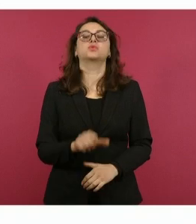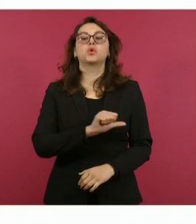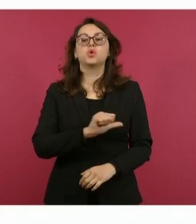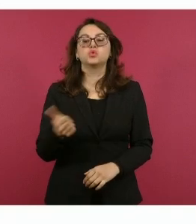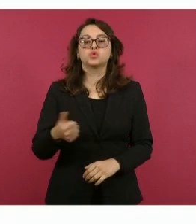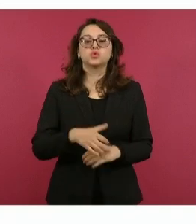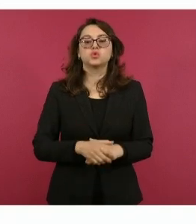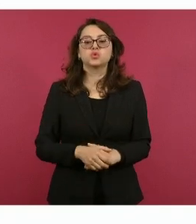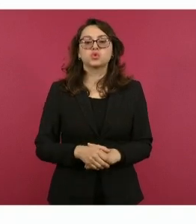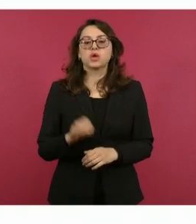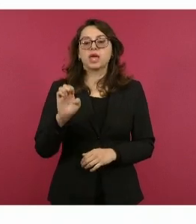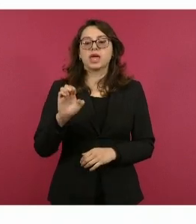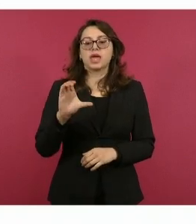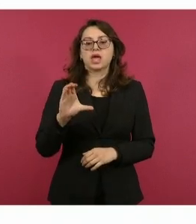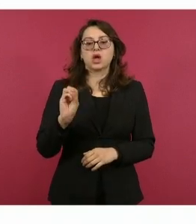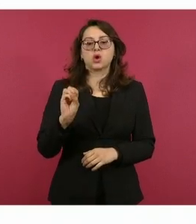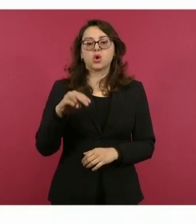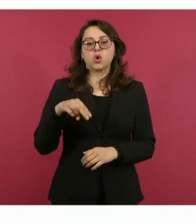Economista.